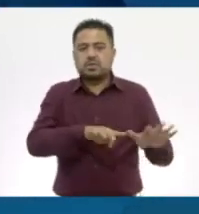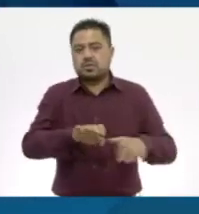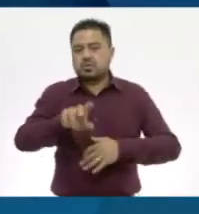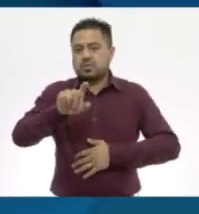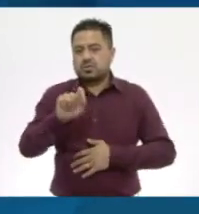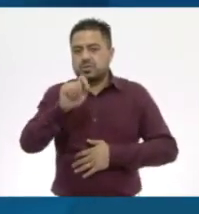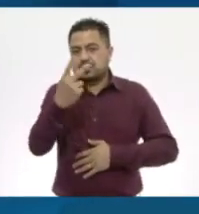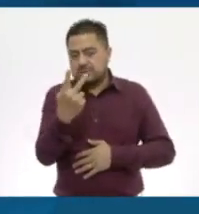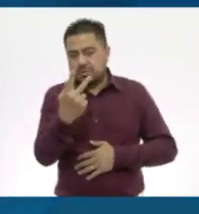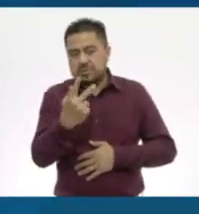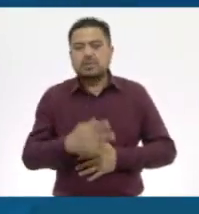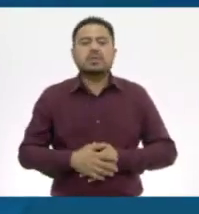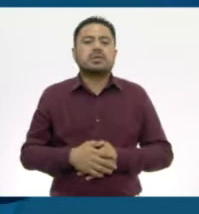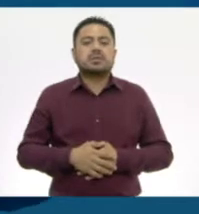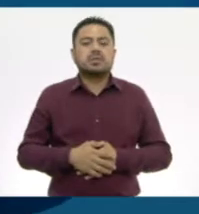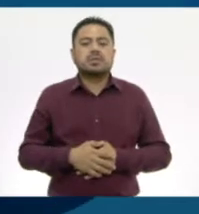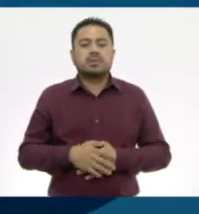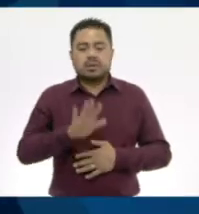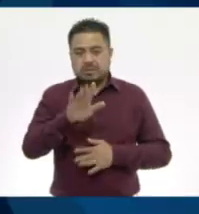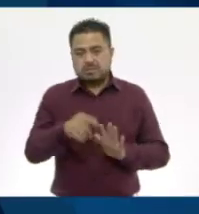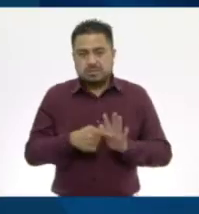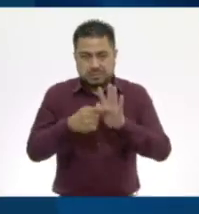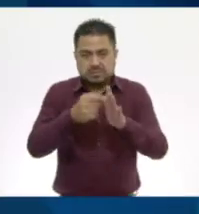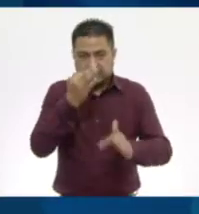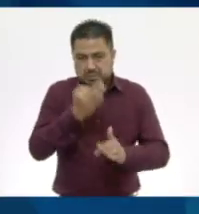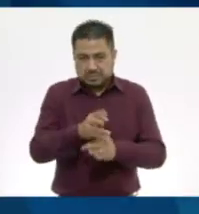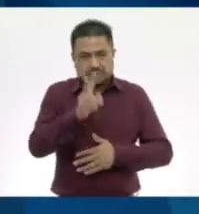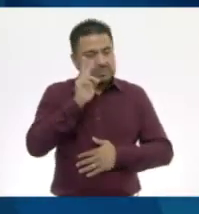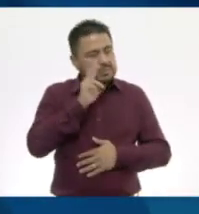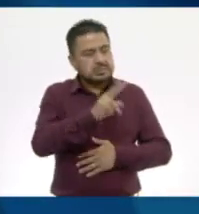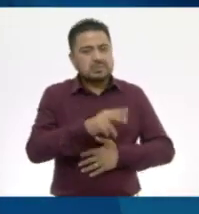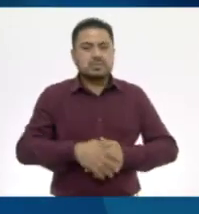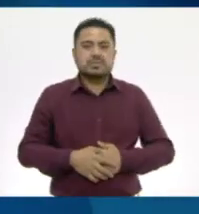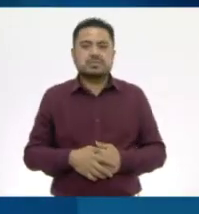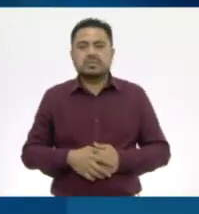1824. Te voy a mostrar. Observa.